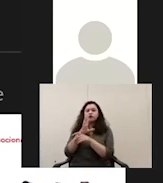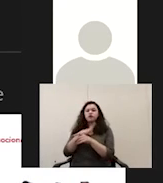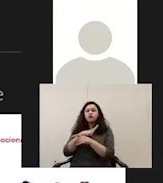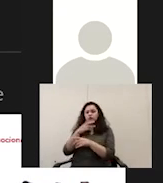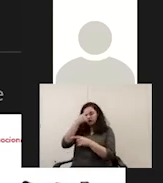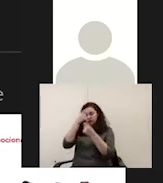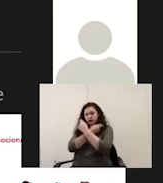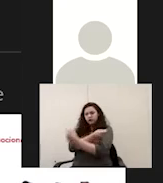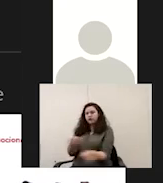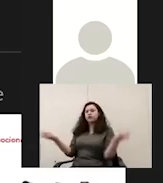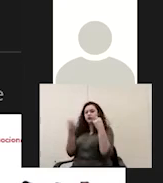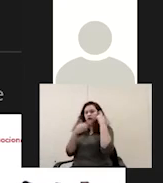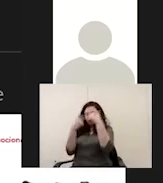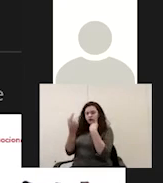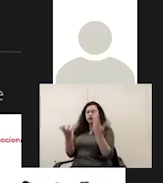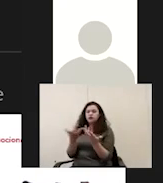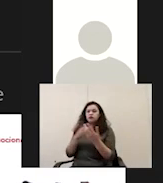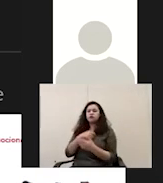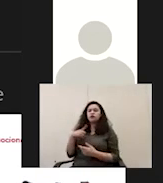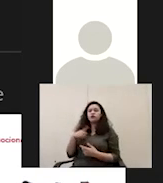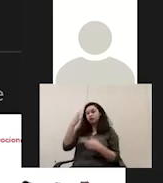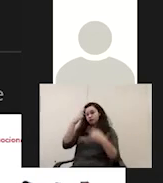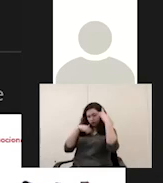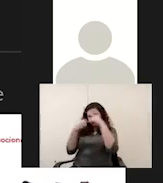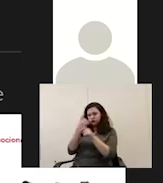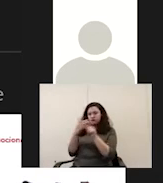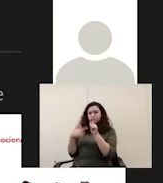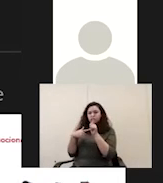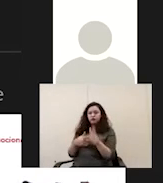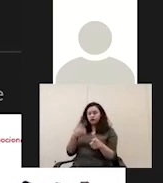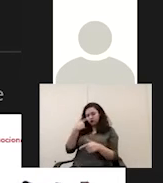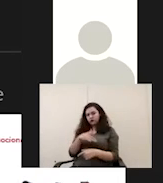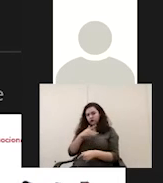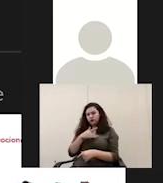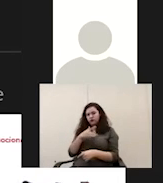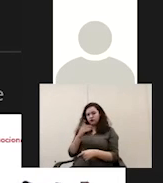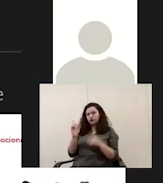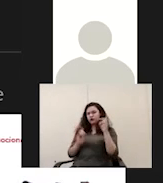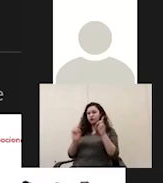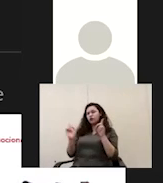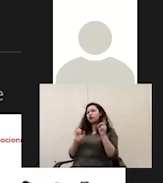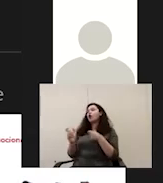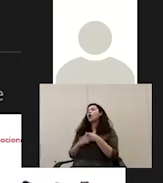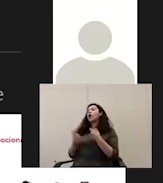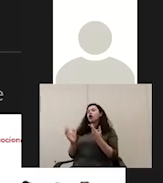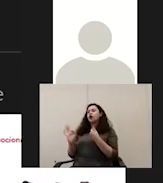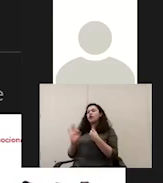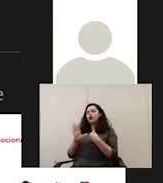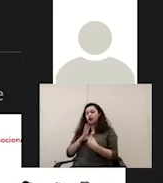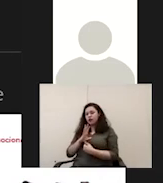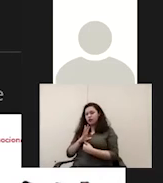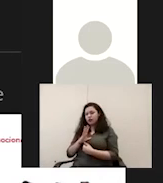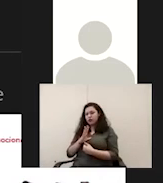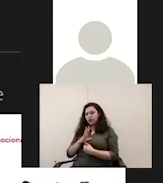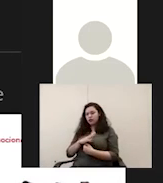niños. Hay que realizar solamente el seguimiento en caso del estado de salud de los sospechosos o los positivos, y hay que informar diario a